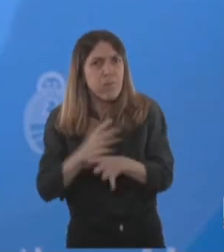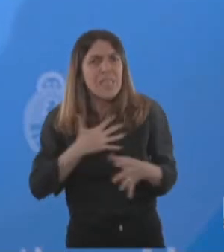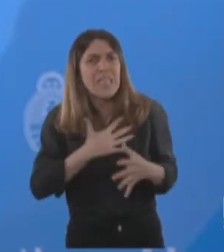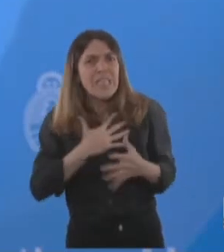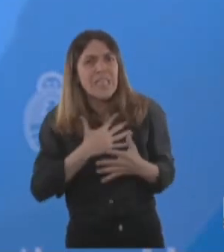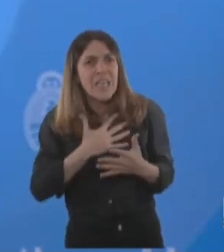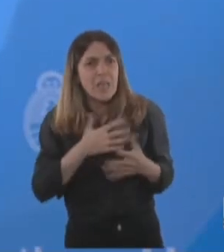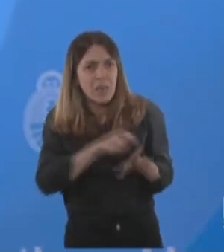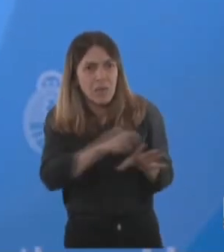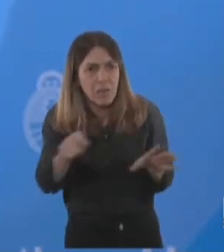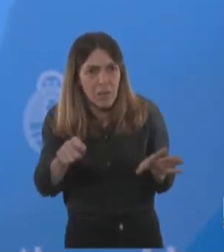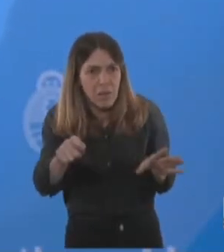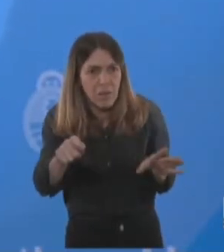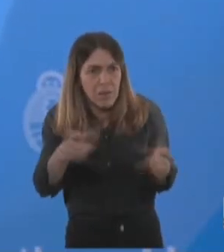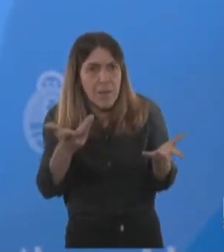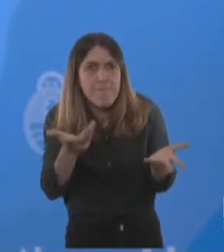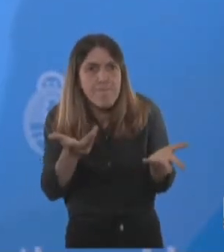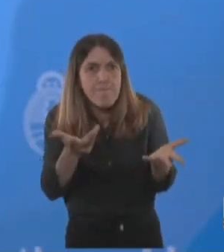sensación de